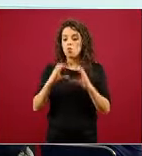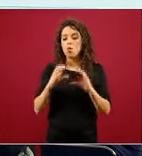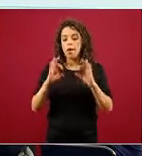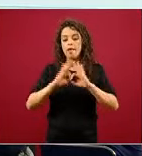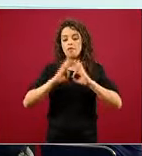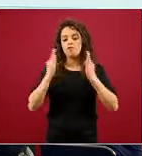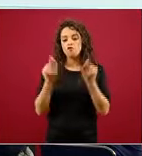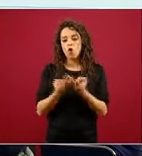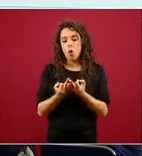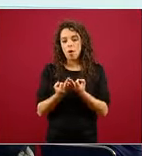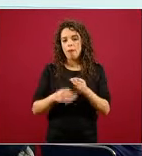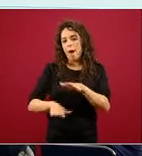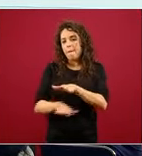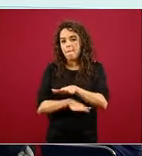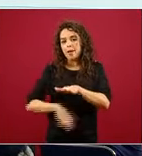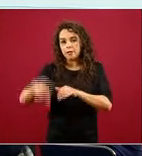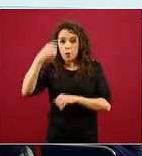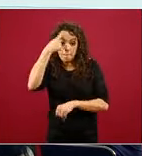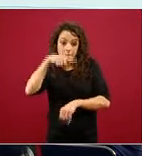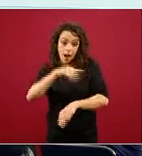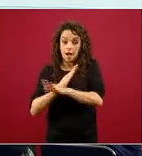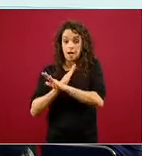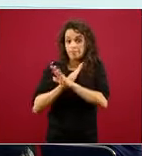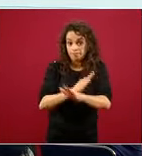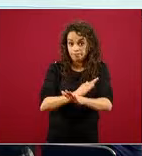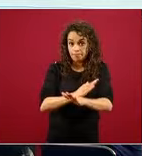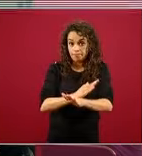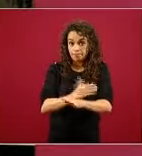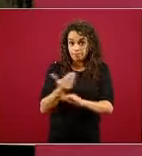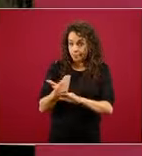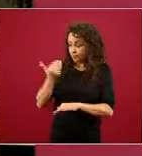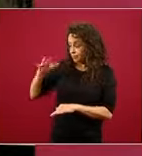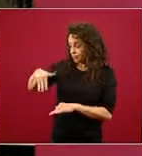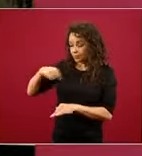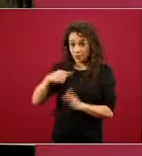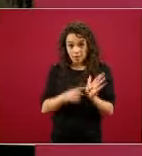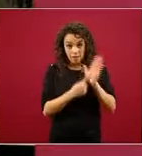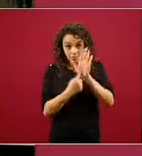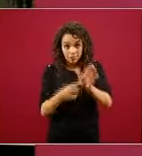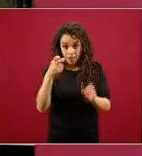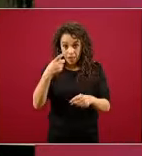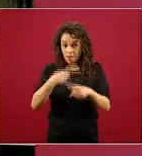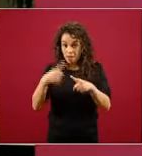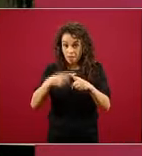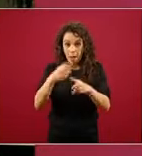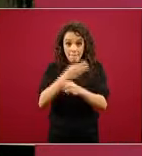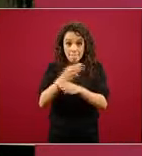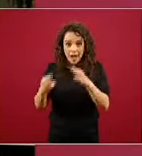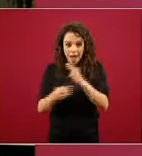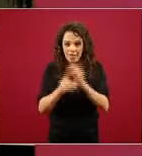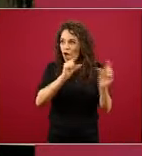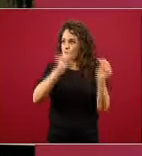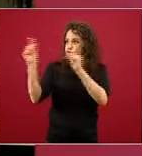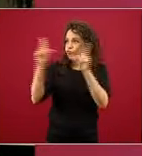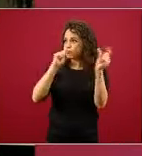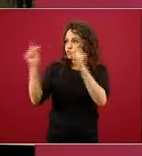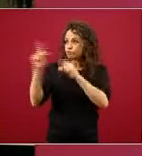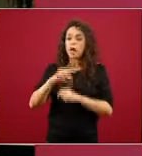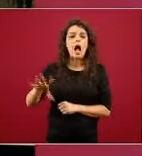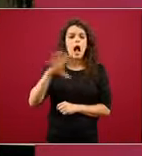prevención. Todos estos materiales que yo les acabo de presentar igualmente están en el sitio de la página